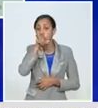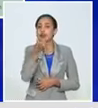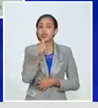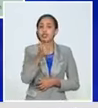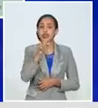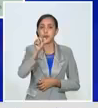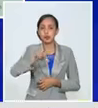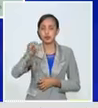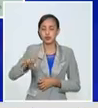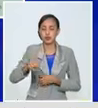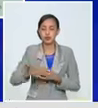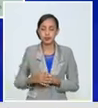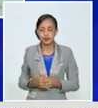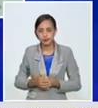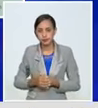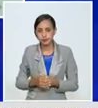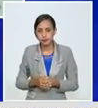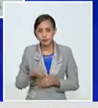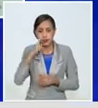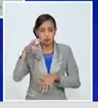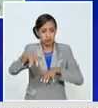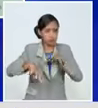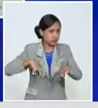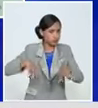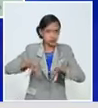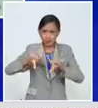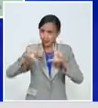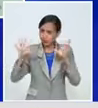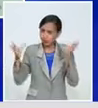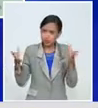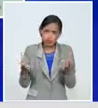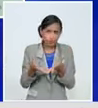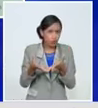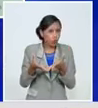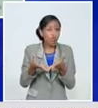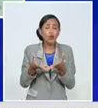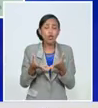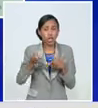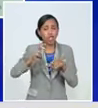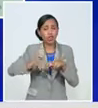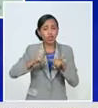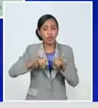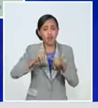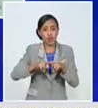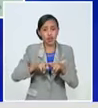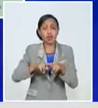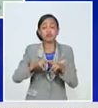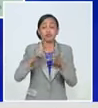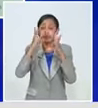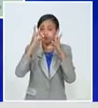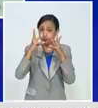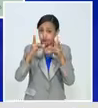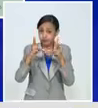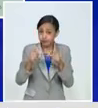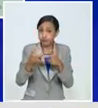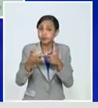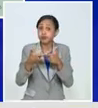ven, disperso en todo el territorio, además con cifras elevadas en